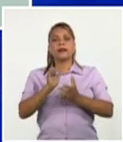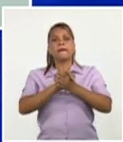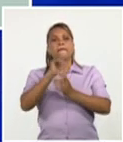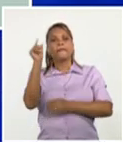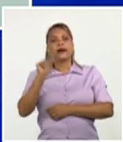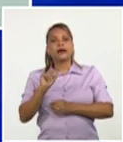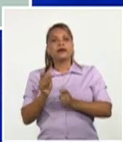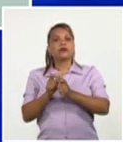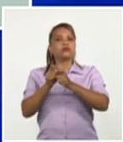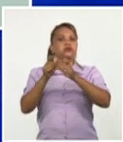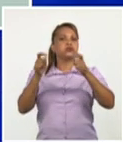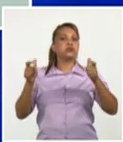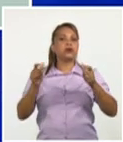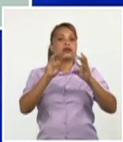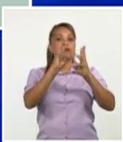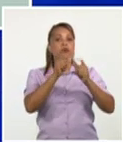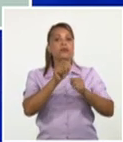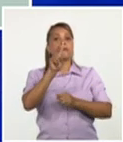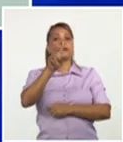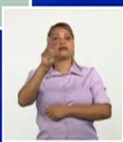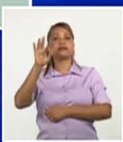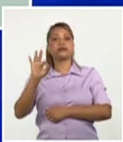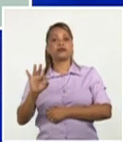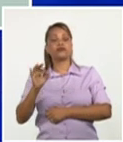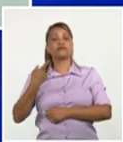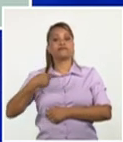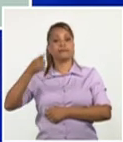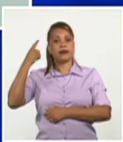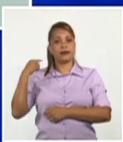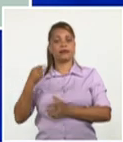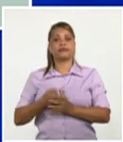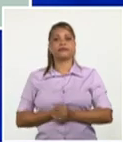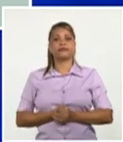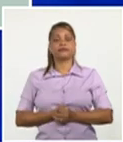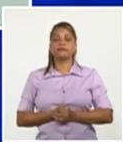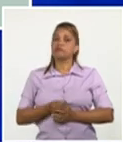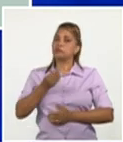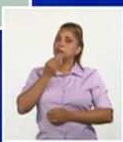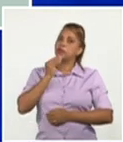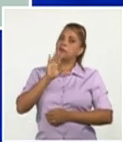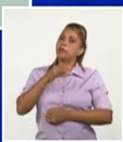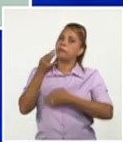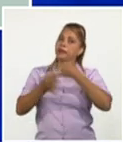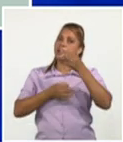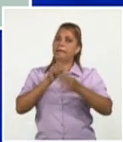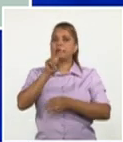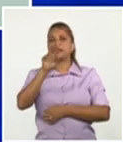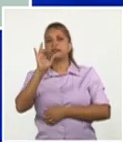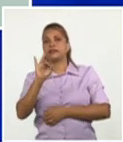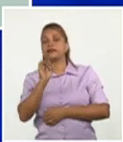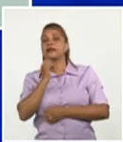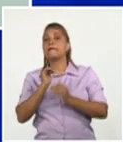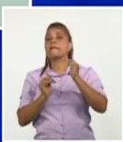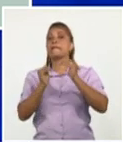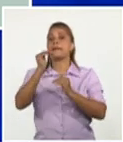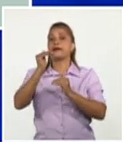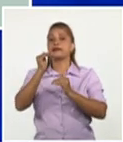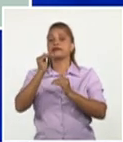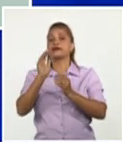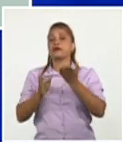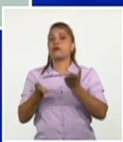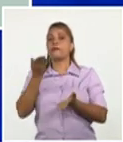casos a 28 en el día de ayer, pudiéramos decir que 27 más que la jornada anterior,